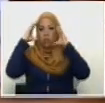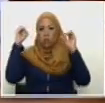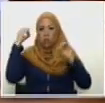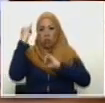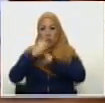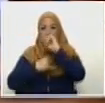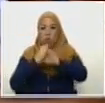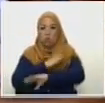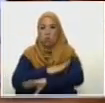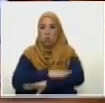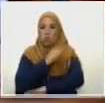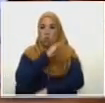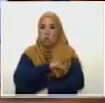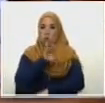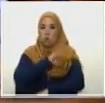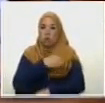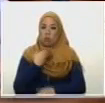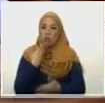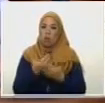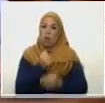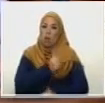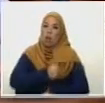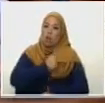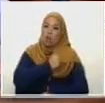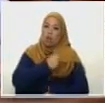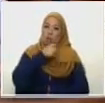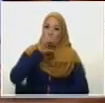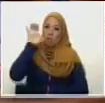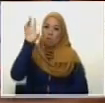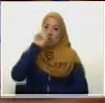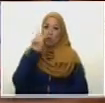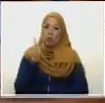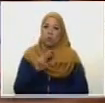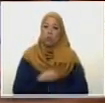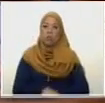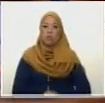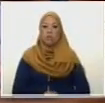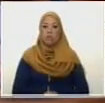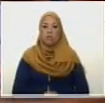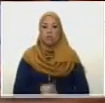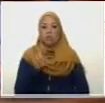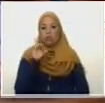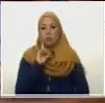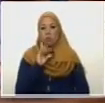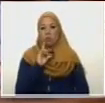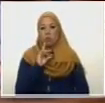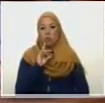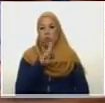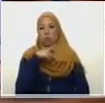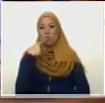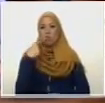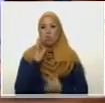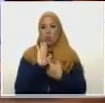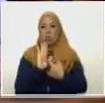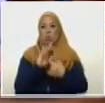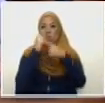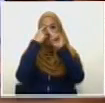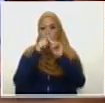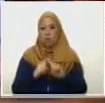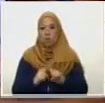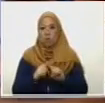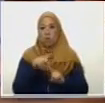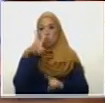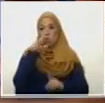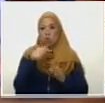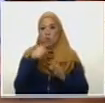firmeza socialista entregada en amor a su patria Venezuela. De segundo, la presentación del proyecto de presupuesto de la